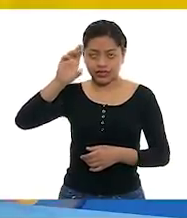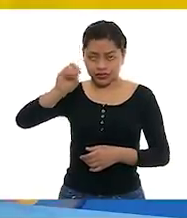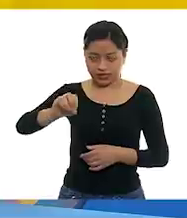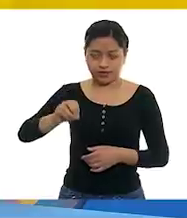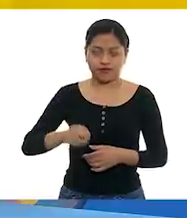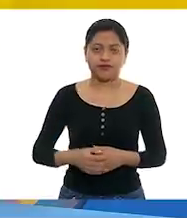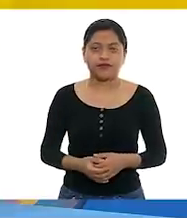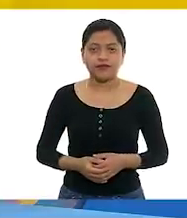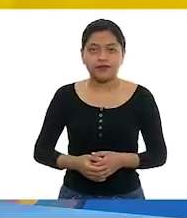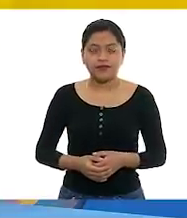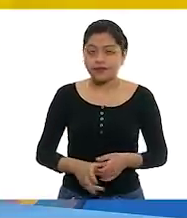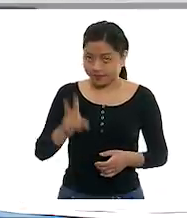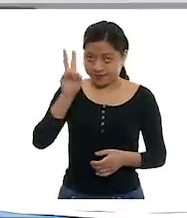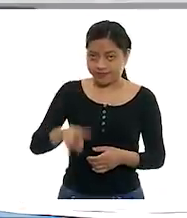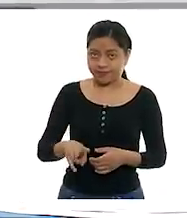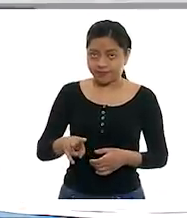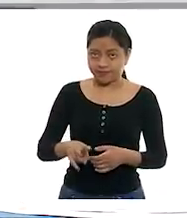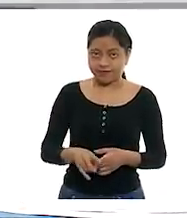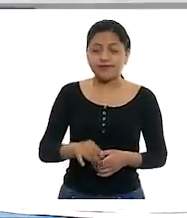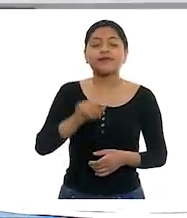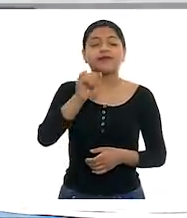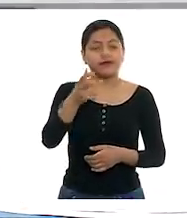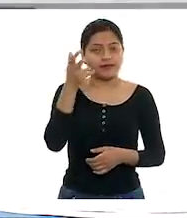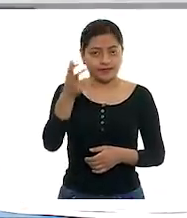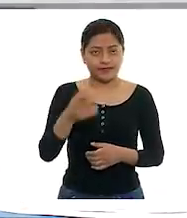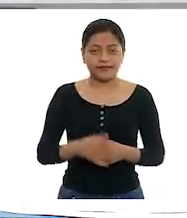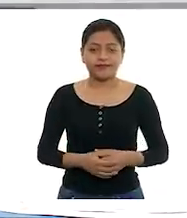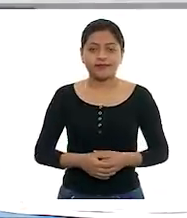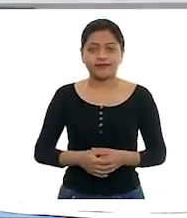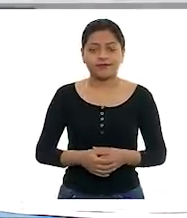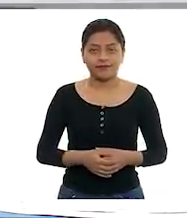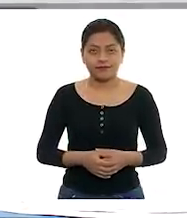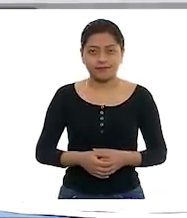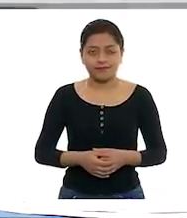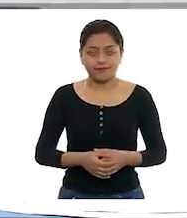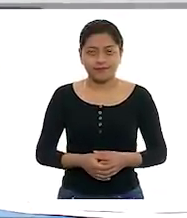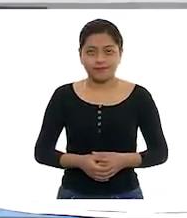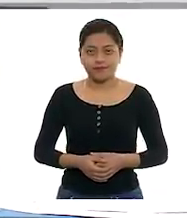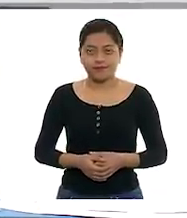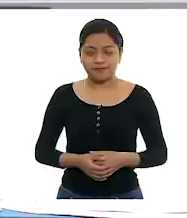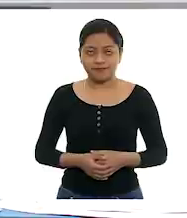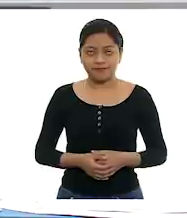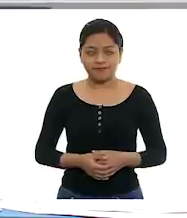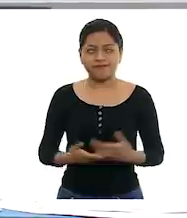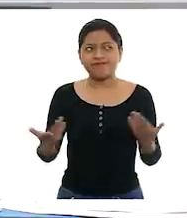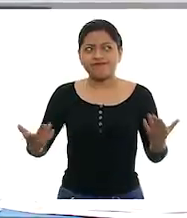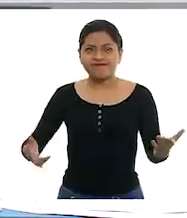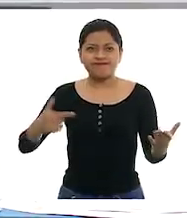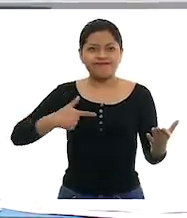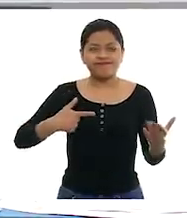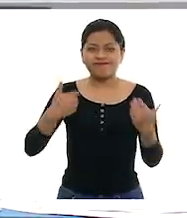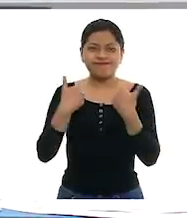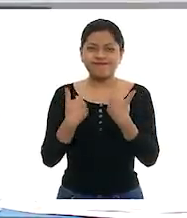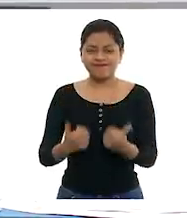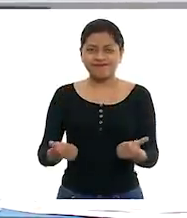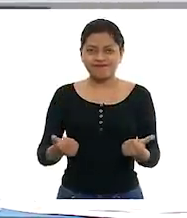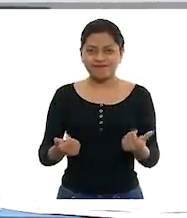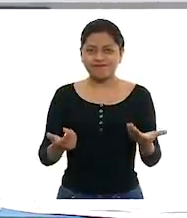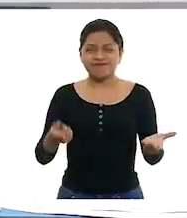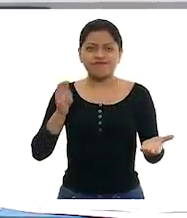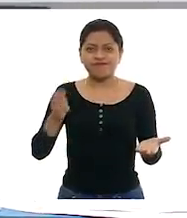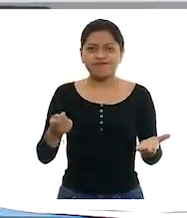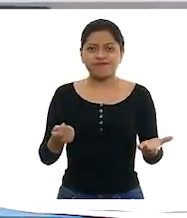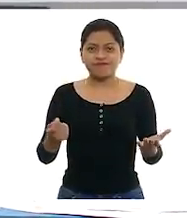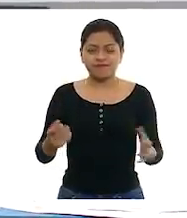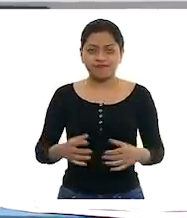efecto invernadero, ¿no, Raulito? Ah, sí, justamente eso. Es que la verdad no entiendo qué tiene que ver con